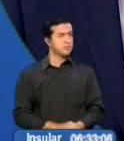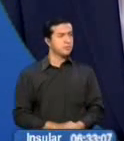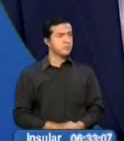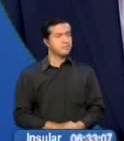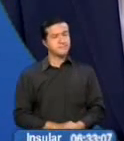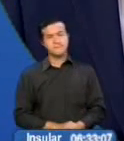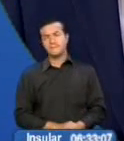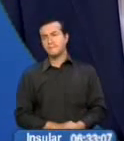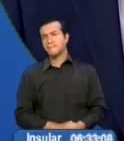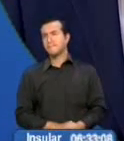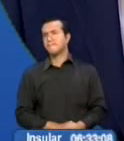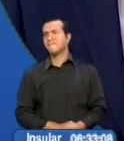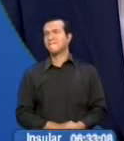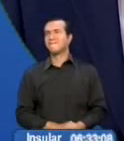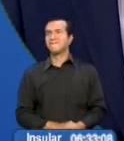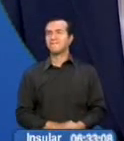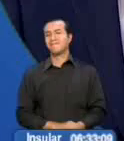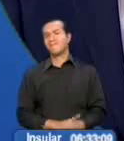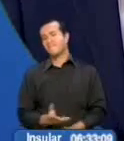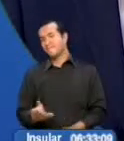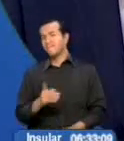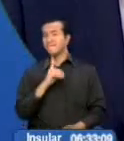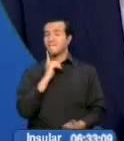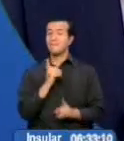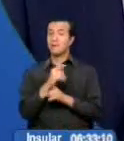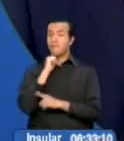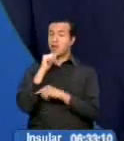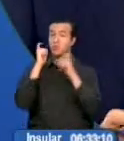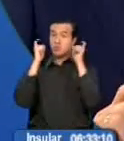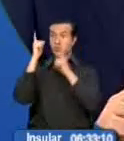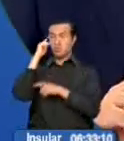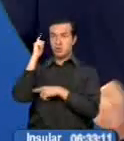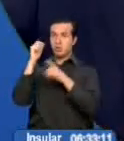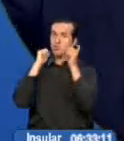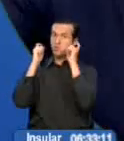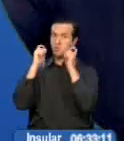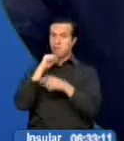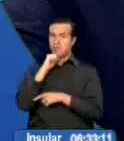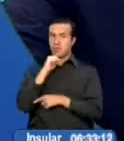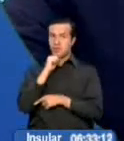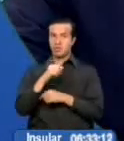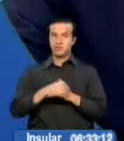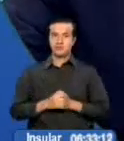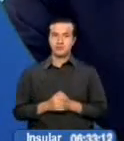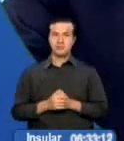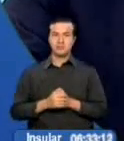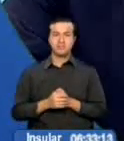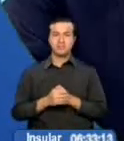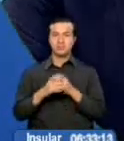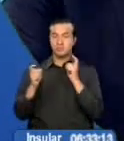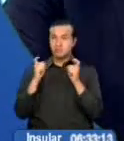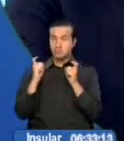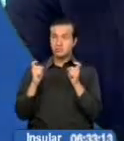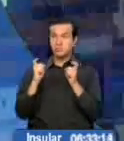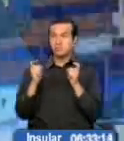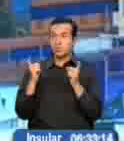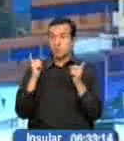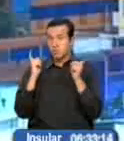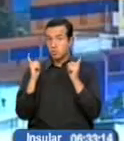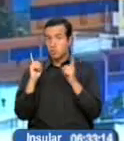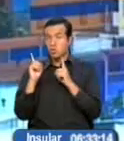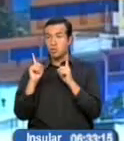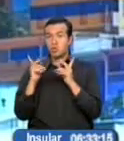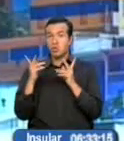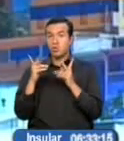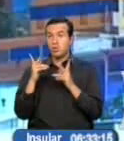Bueno, ahí es inequívoco que lo que ha faltado allí es control del Estado. Porque en donde hay regulación, donde hay control, la evasión